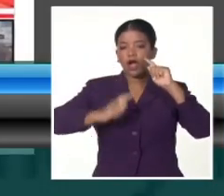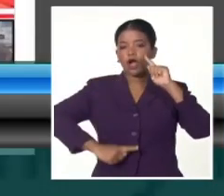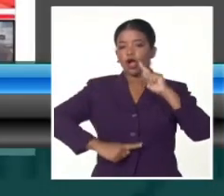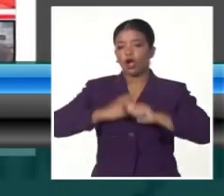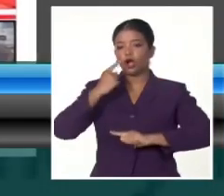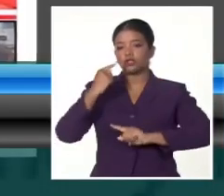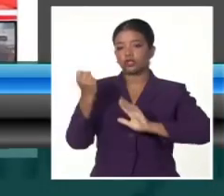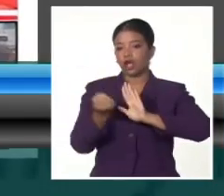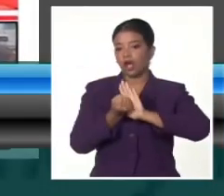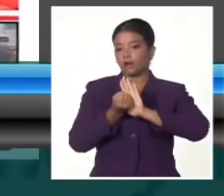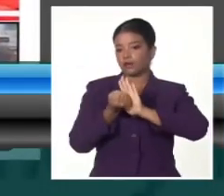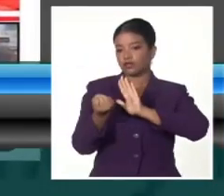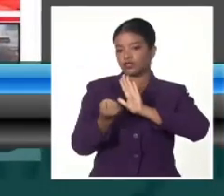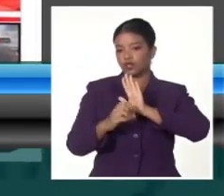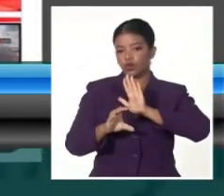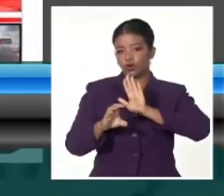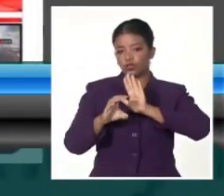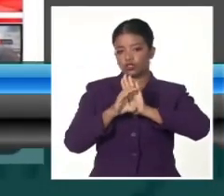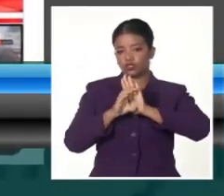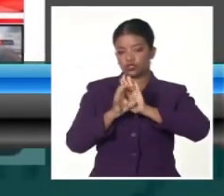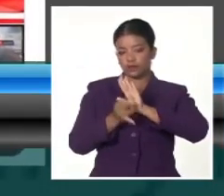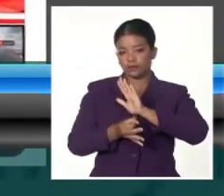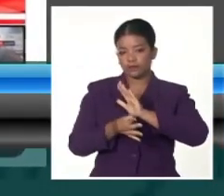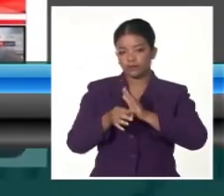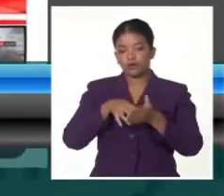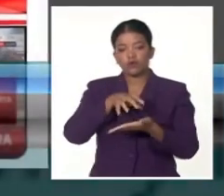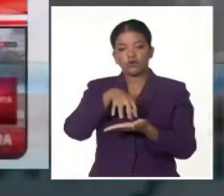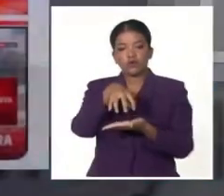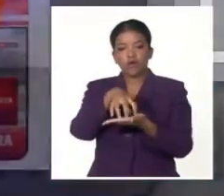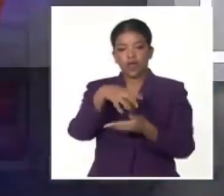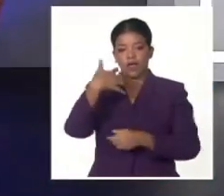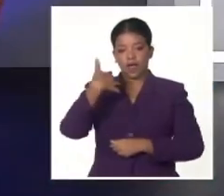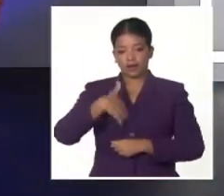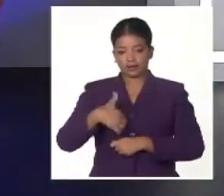de la Reforma constitucional en esa provincia Argentina